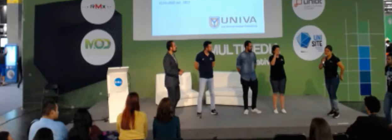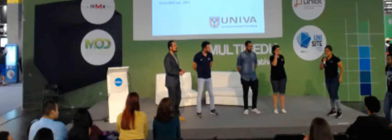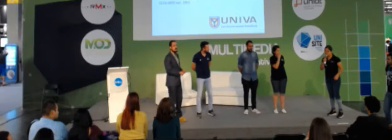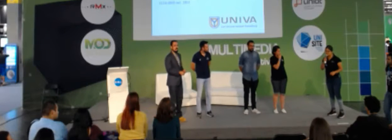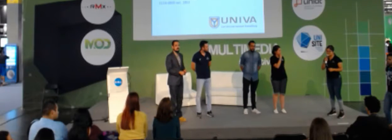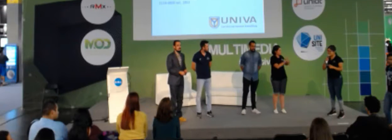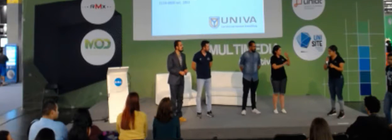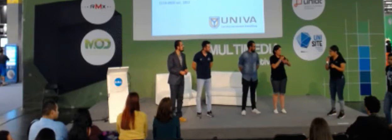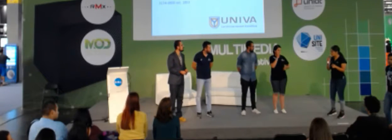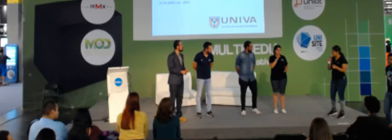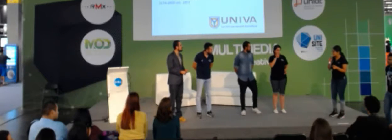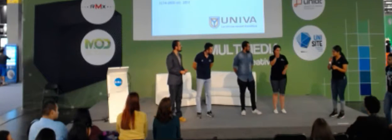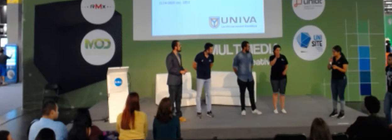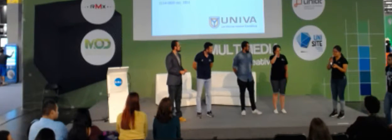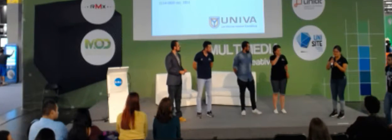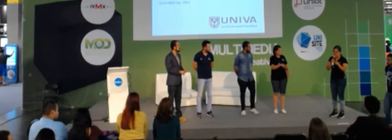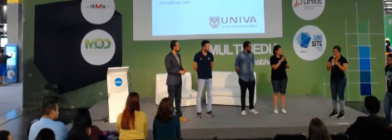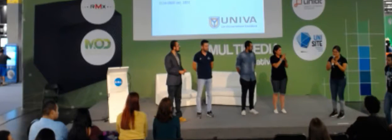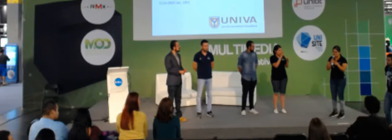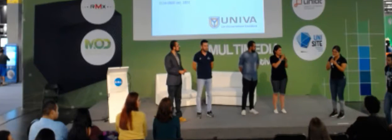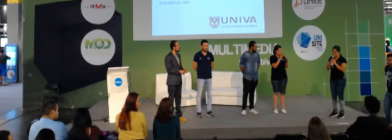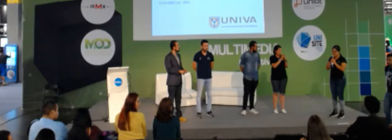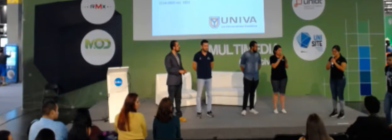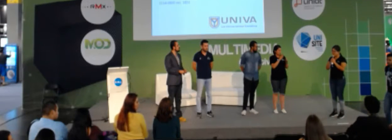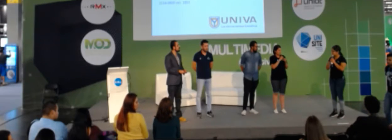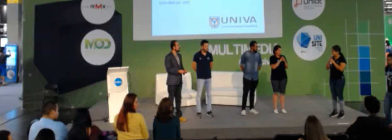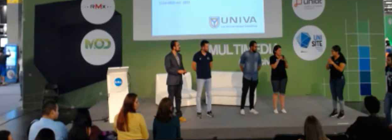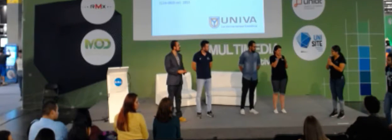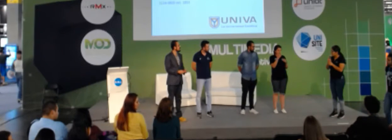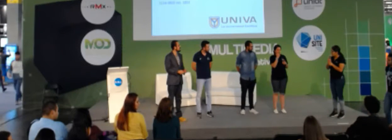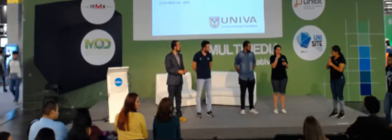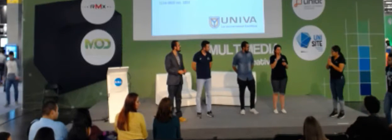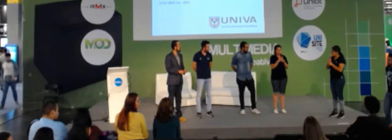Bueno, nada más quiero comentarte a ti, compañera,